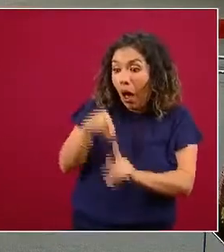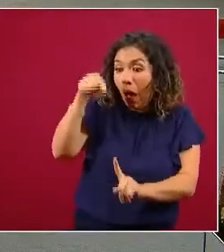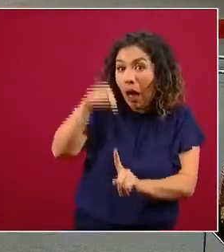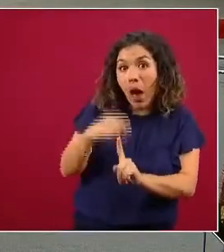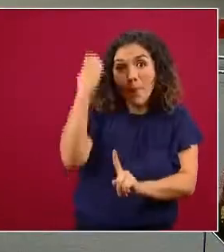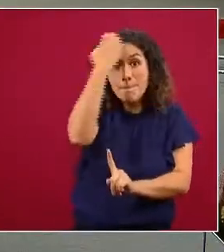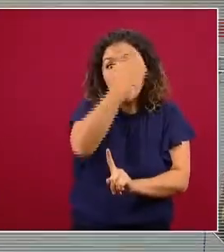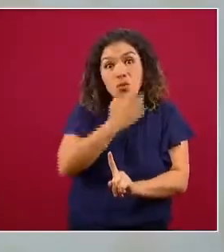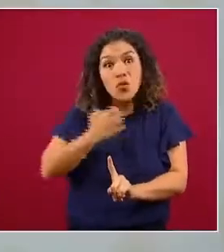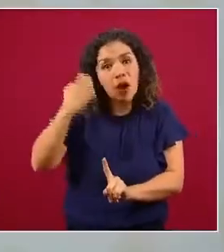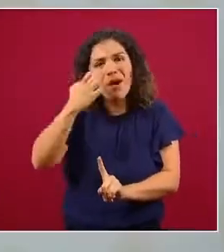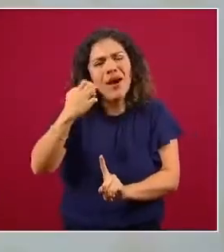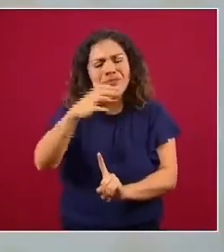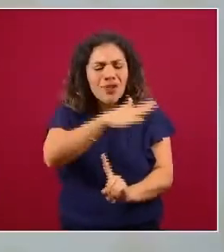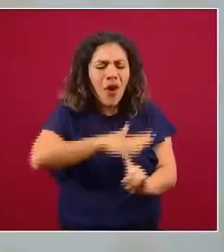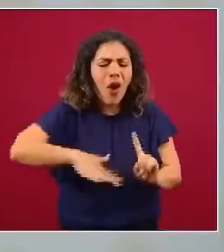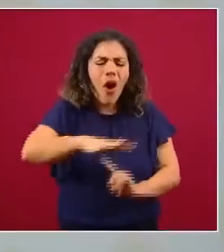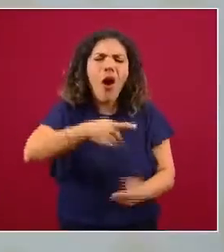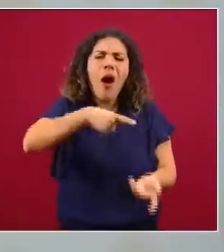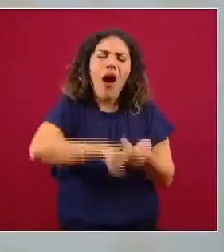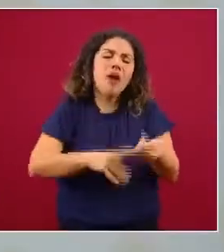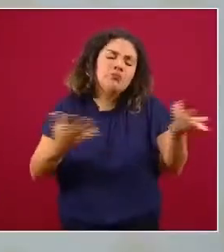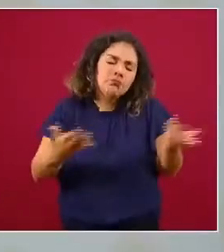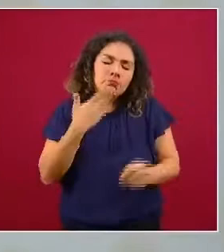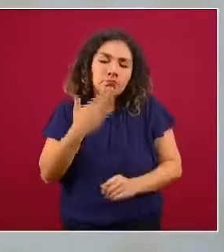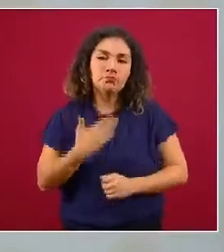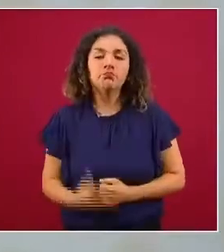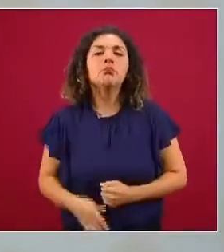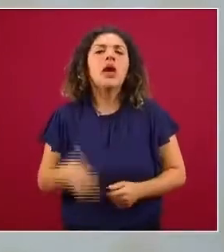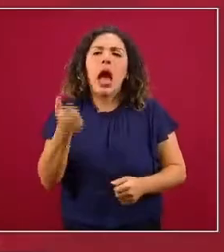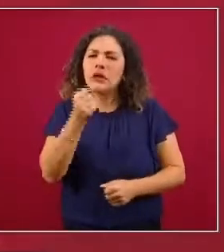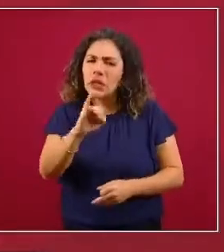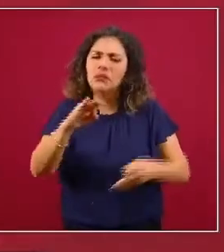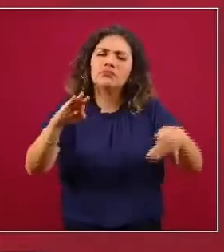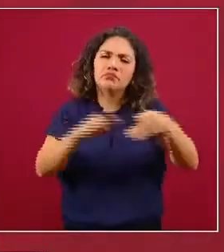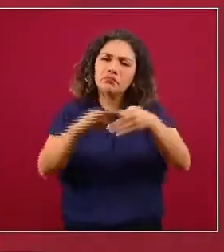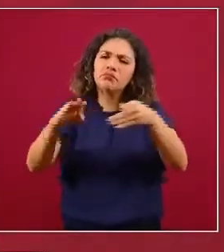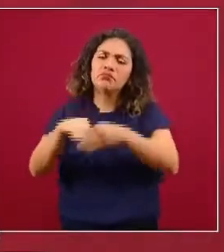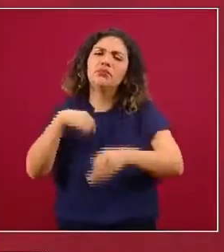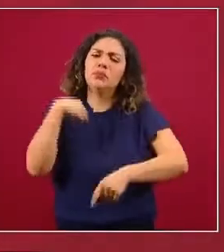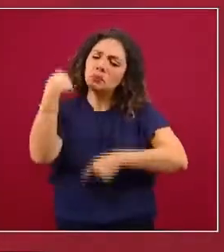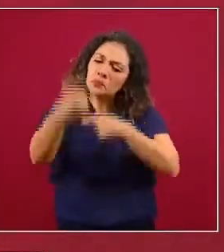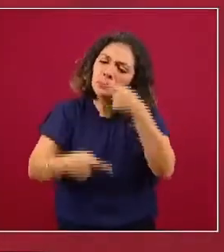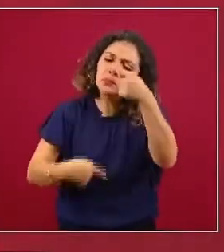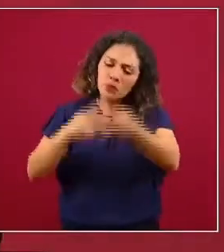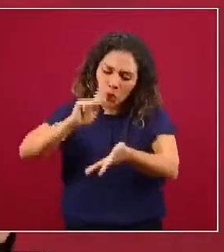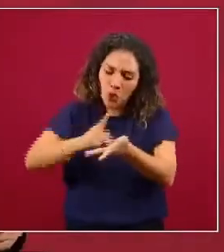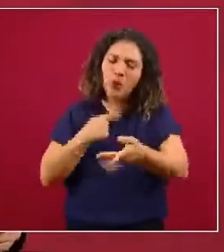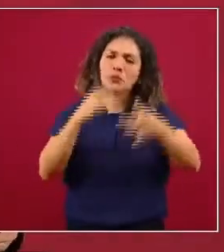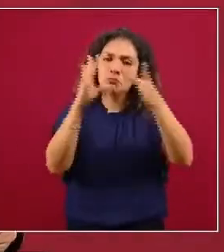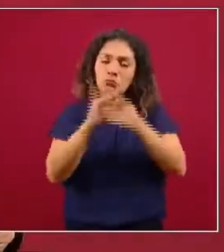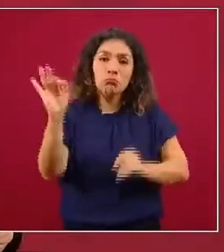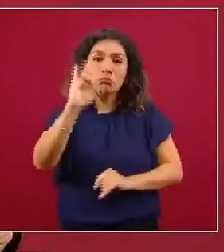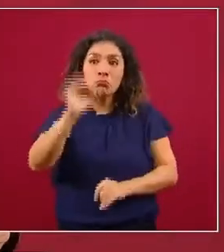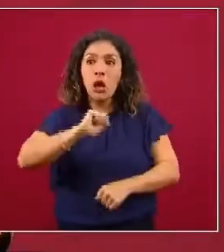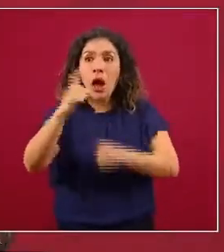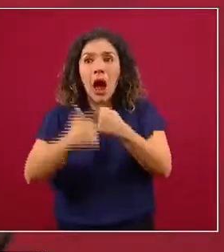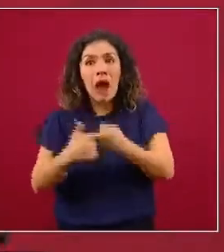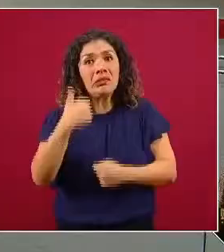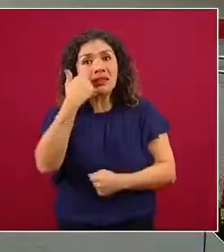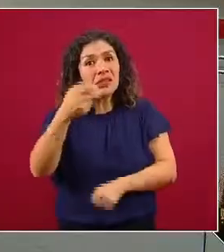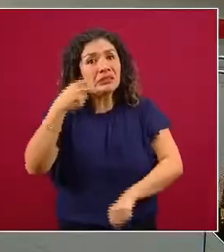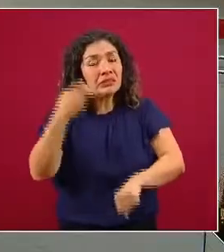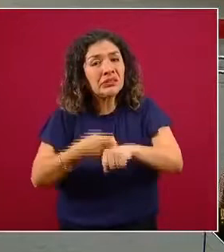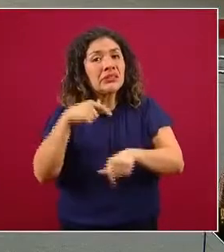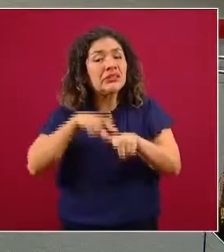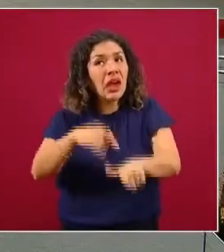es las pruebas de laboratorio. Pero bueno, periódicamente lo seguiremos explicando por si alguien quisiera persistir